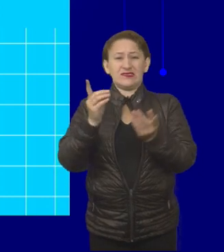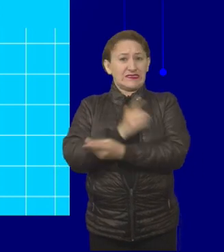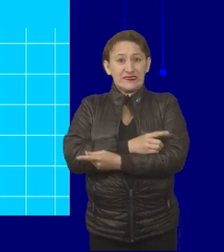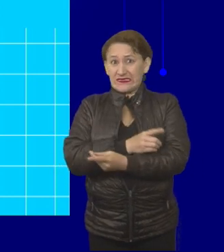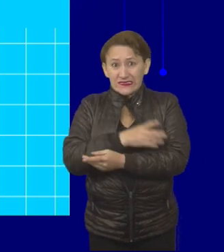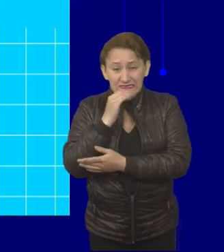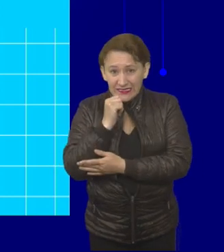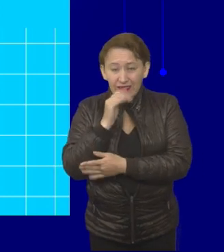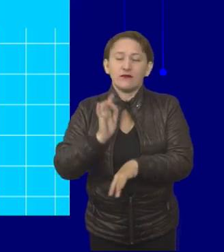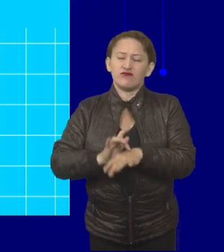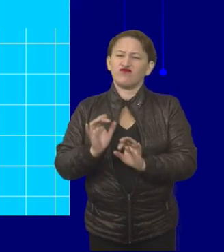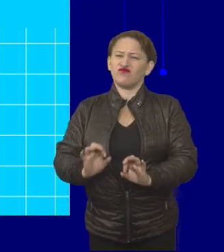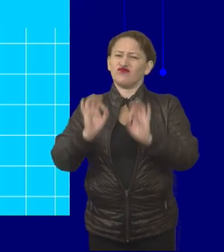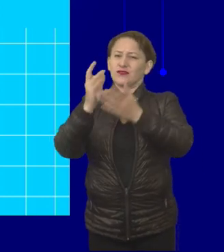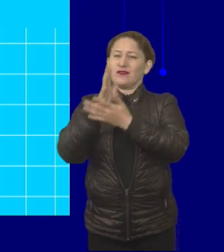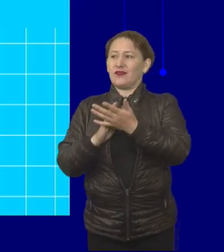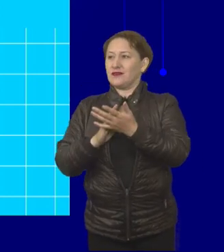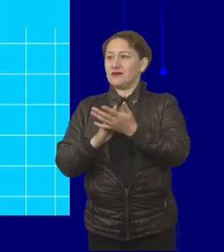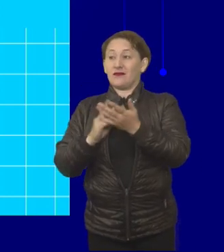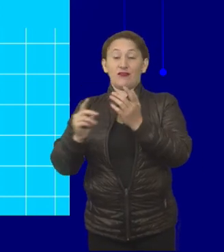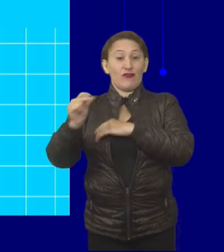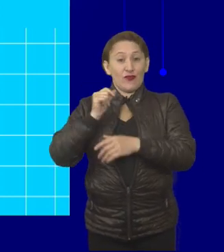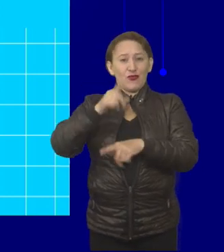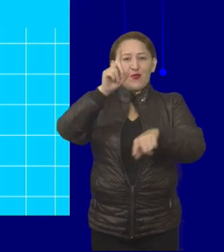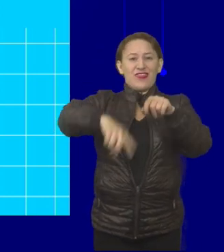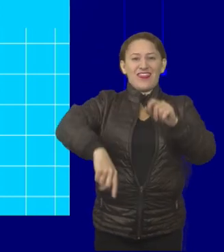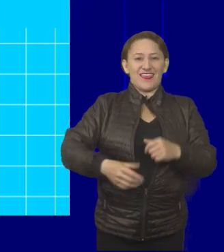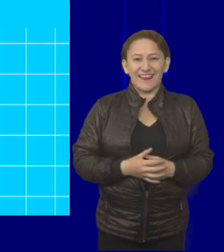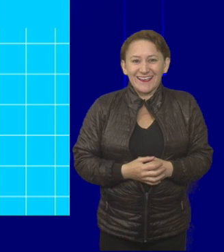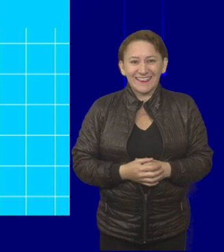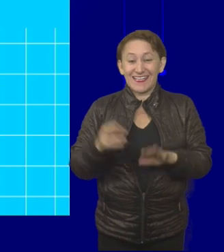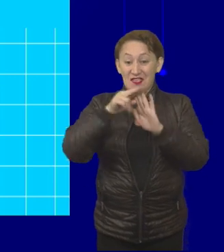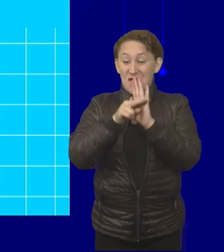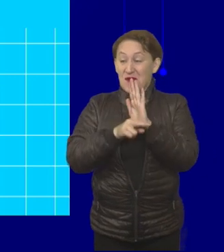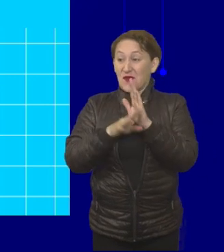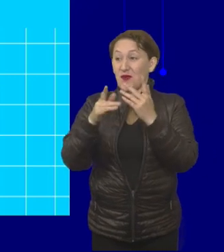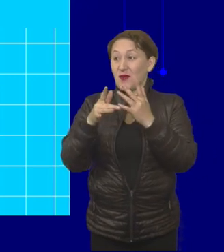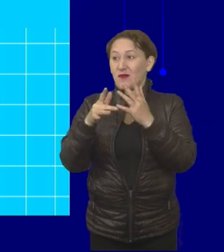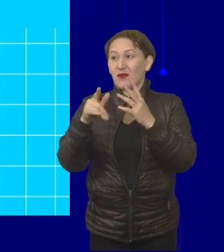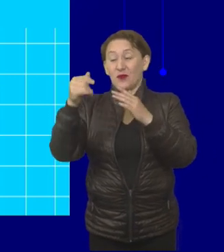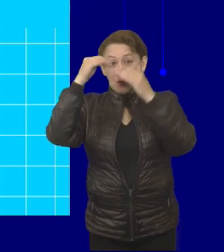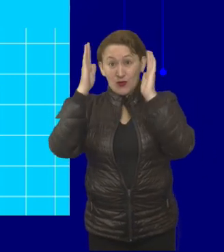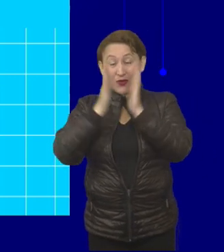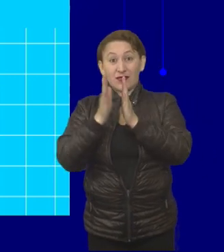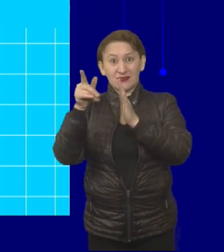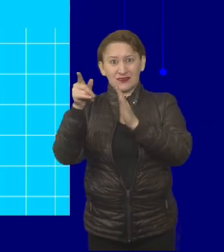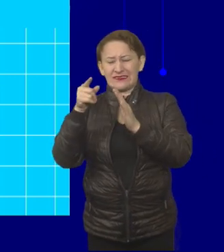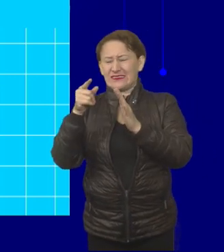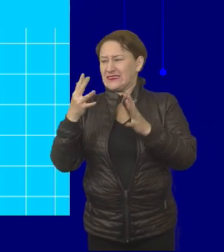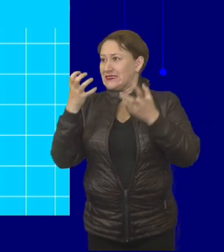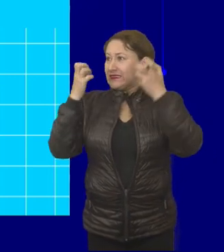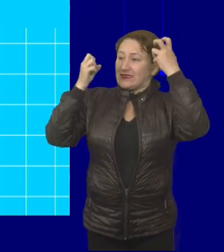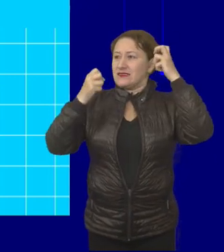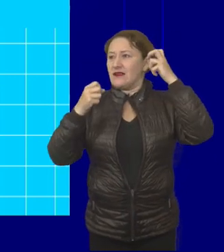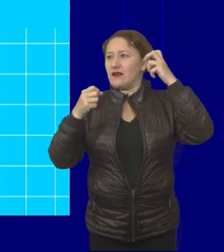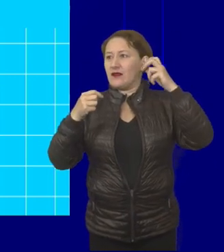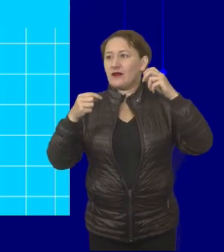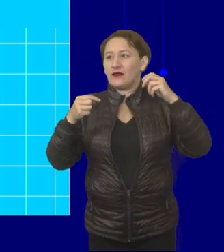hay que ser los mejores. Y por eso era que no había forma de que me echaran. Las monjas de la presentación vivían desesperadas porque yo